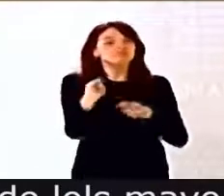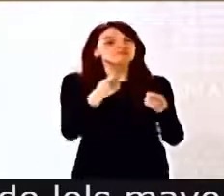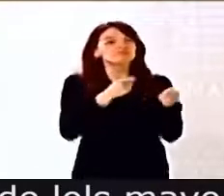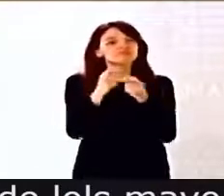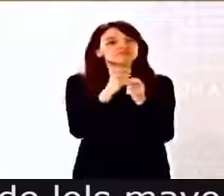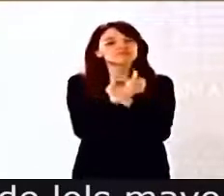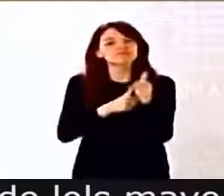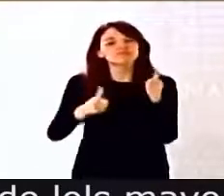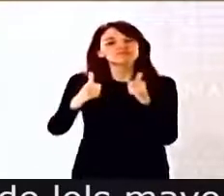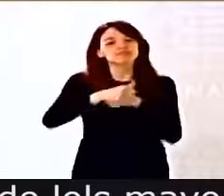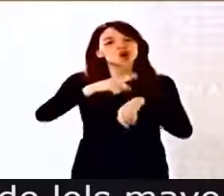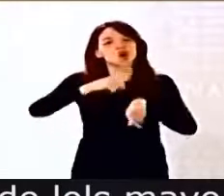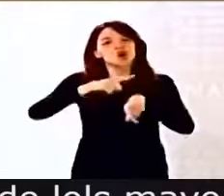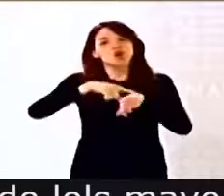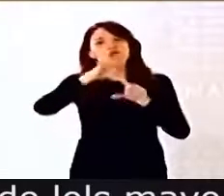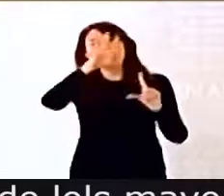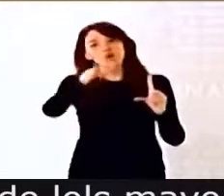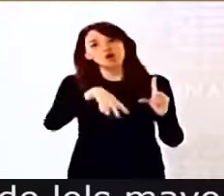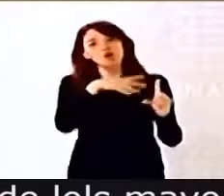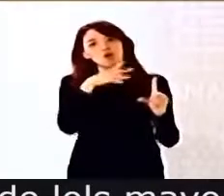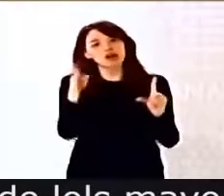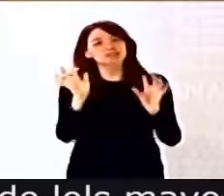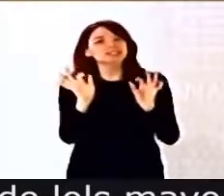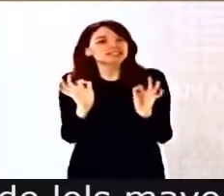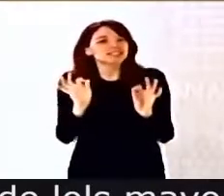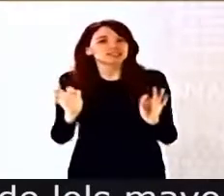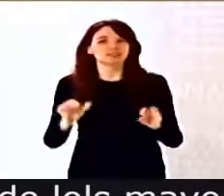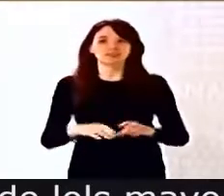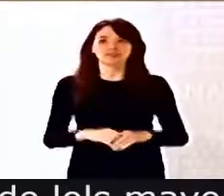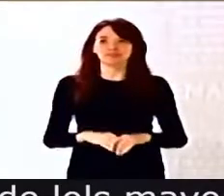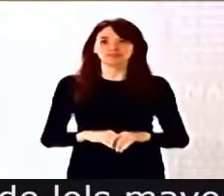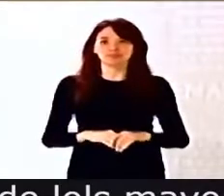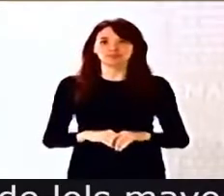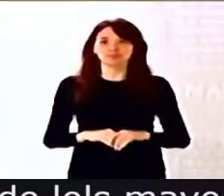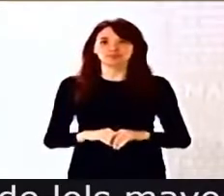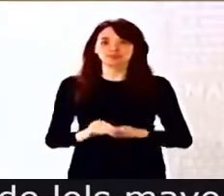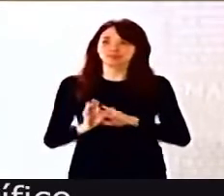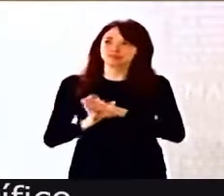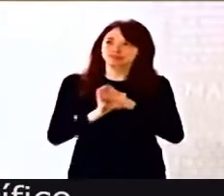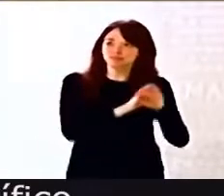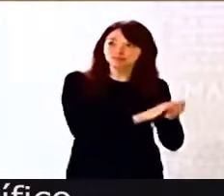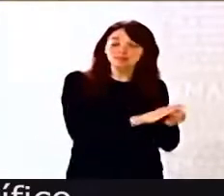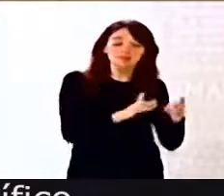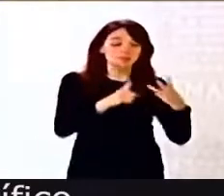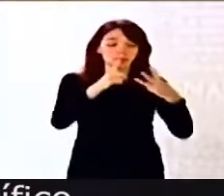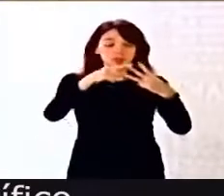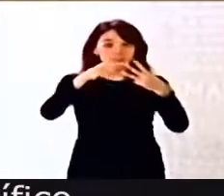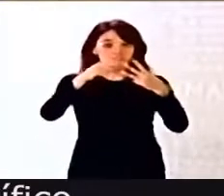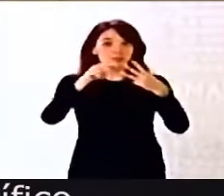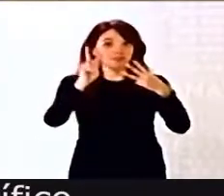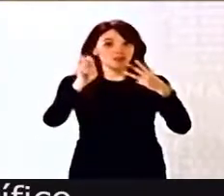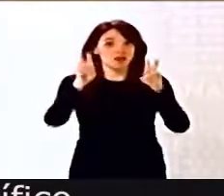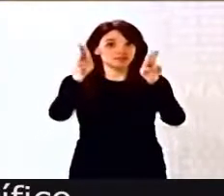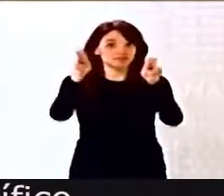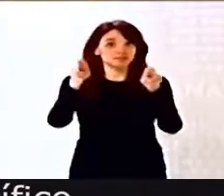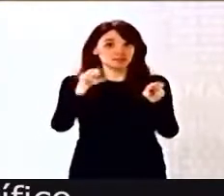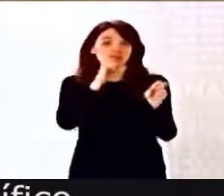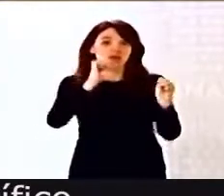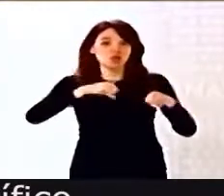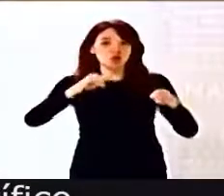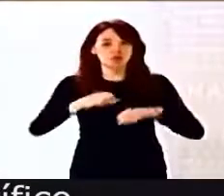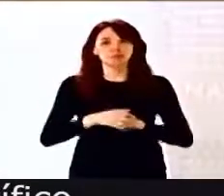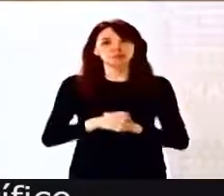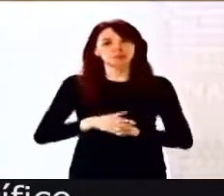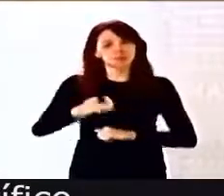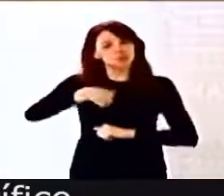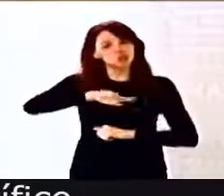ese horario específico. Con respecto a las residencias de mayores, decirle que nosotros desde hace tiempo tenemos